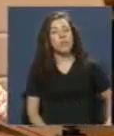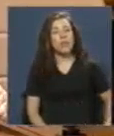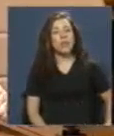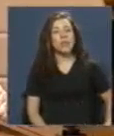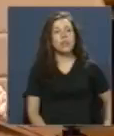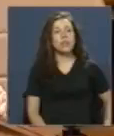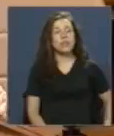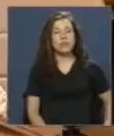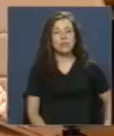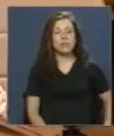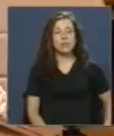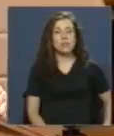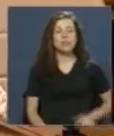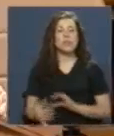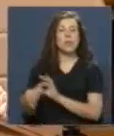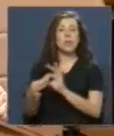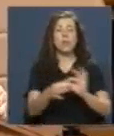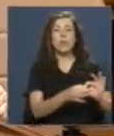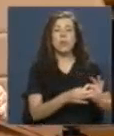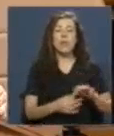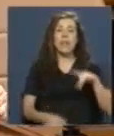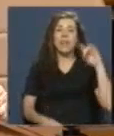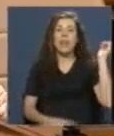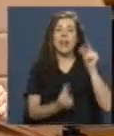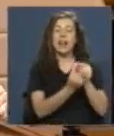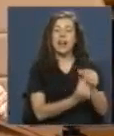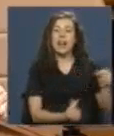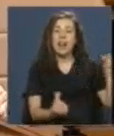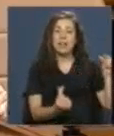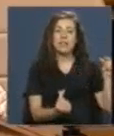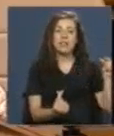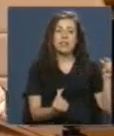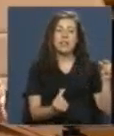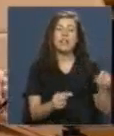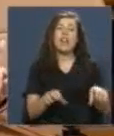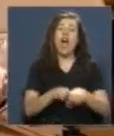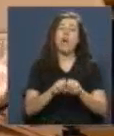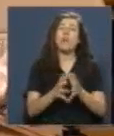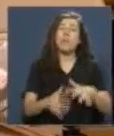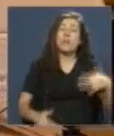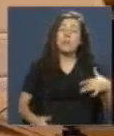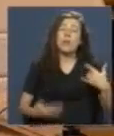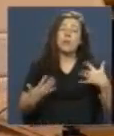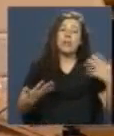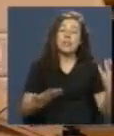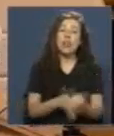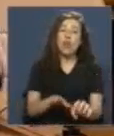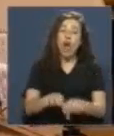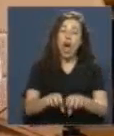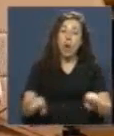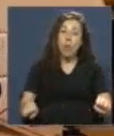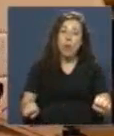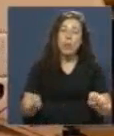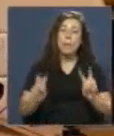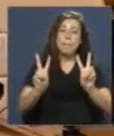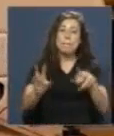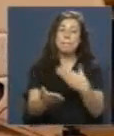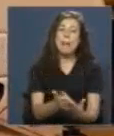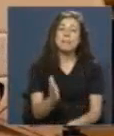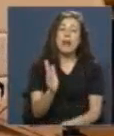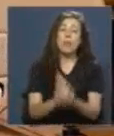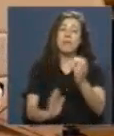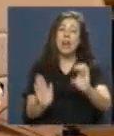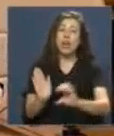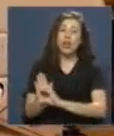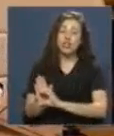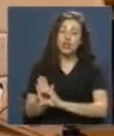la lógica de unidad nacional a la que nos han convocado, de los grandes acuerdos, así como llegamos a un acuerdo por la paz para una nueva